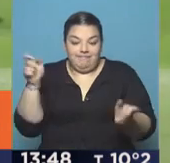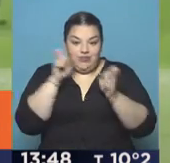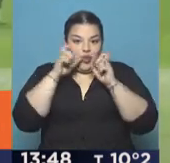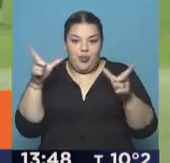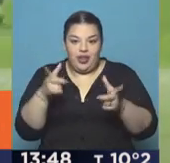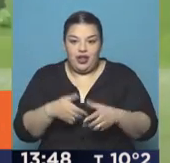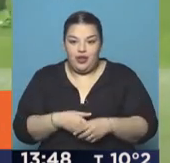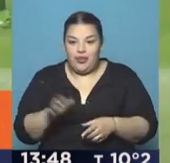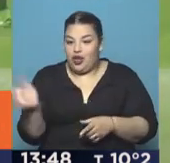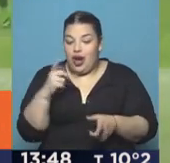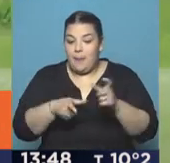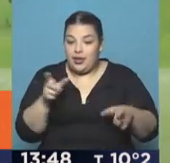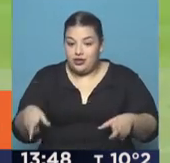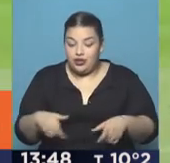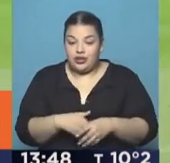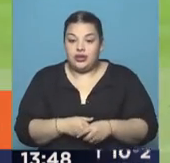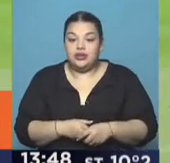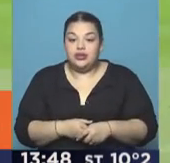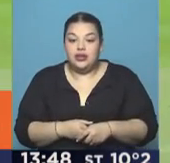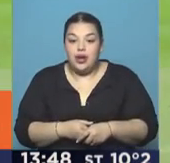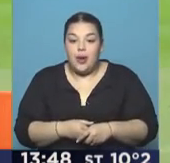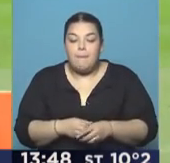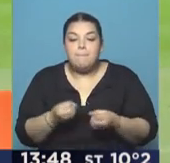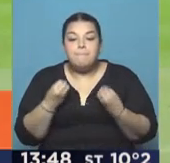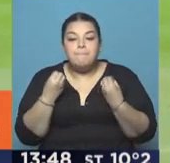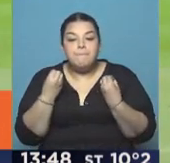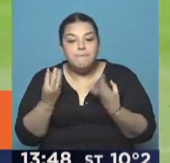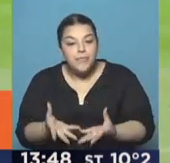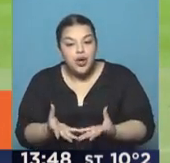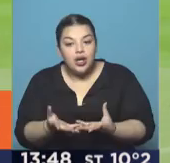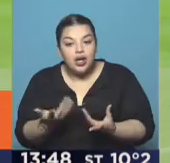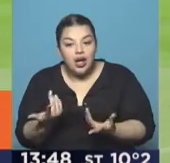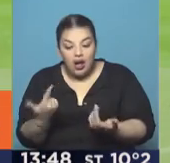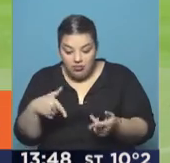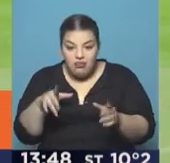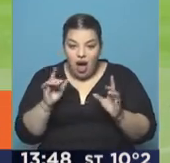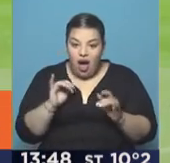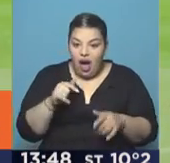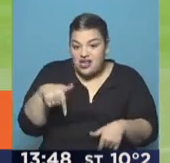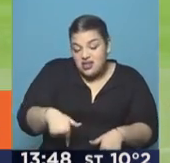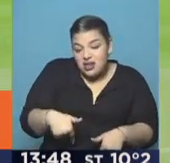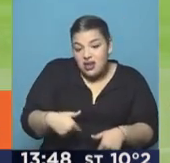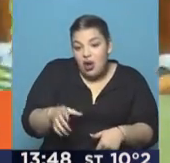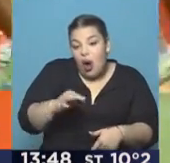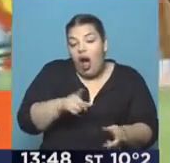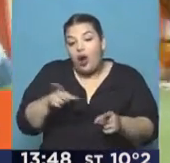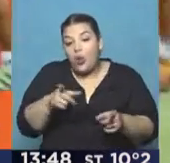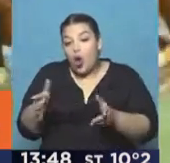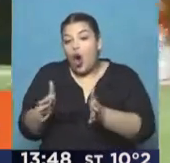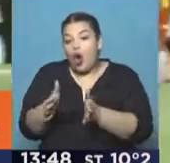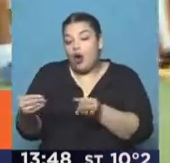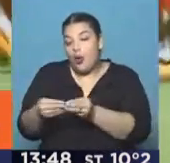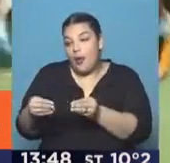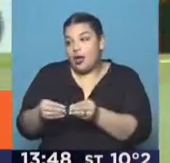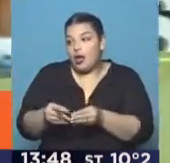pocas potencias futbolísticas lo tienen. ¿Por qué estamos así y por qué algunos empleados que a la par tuya por ahí no